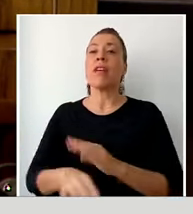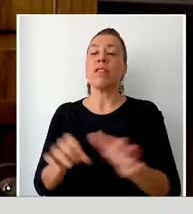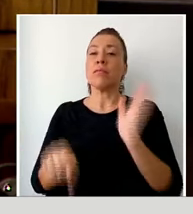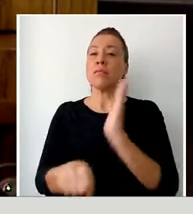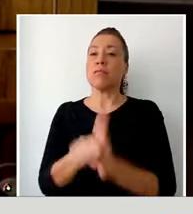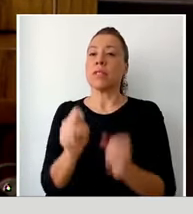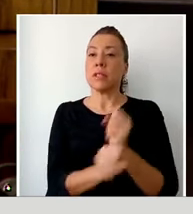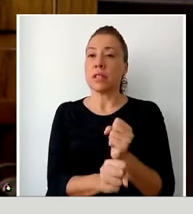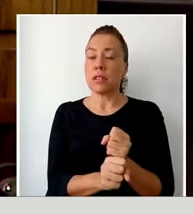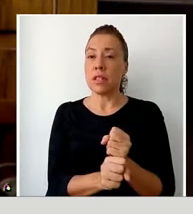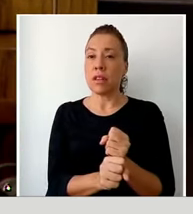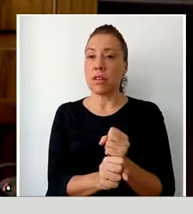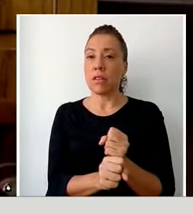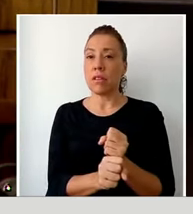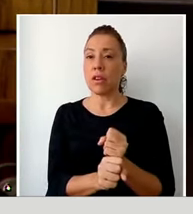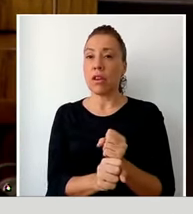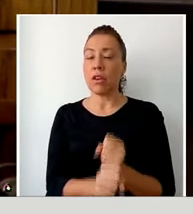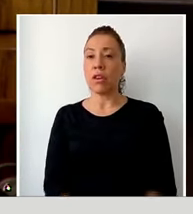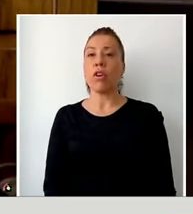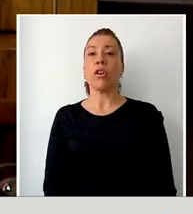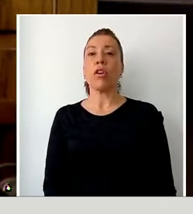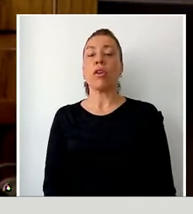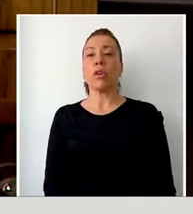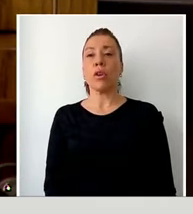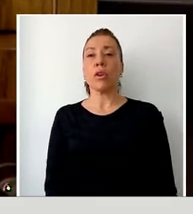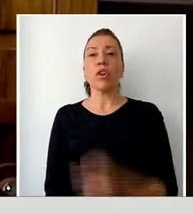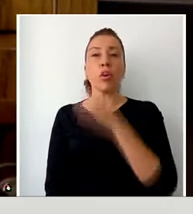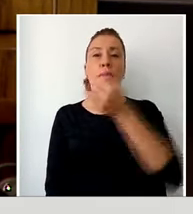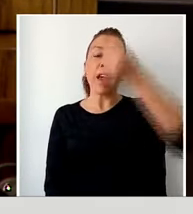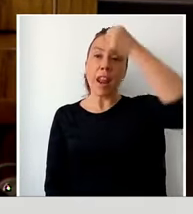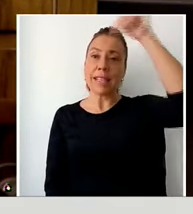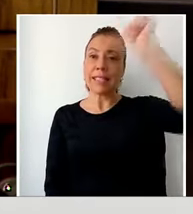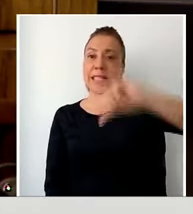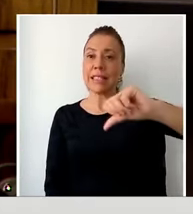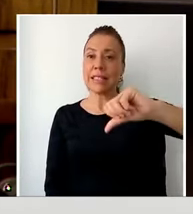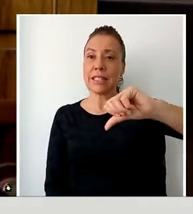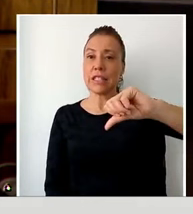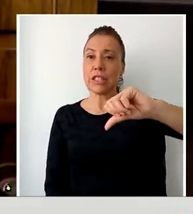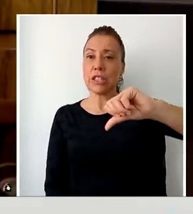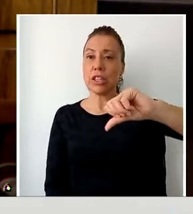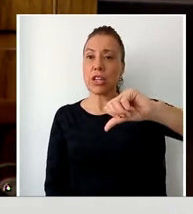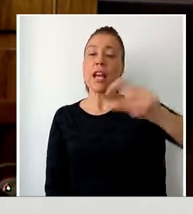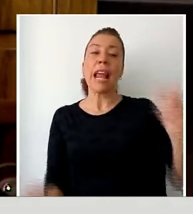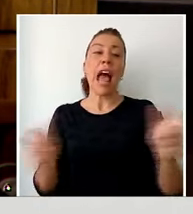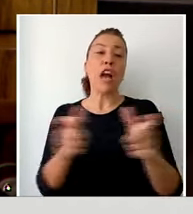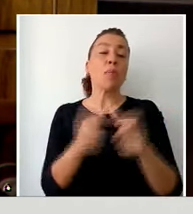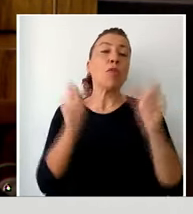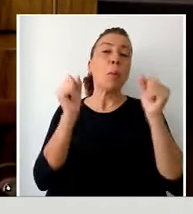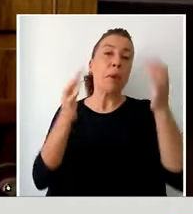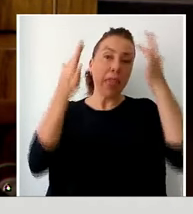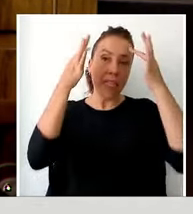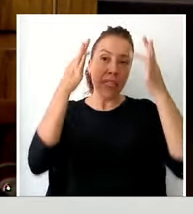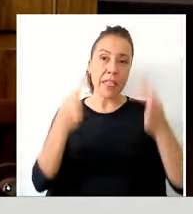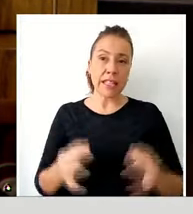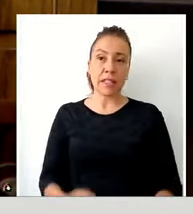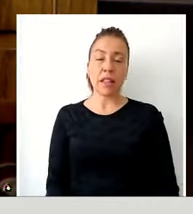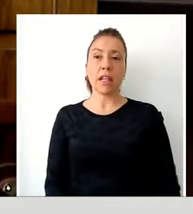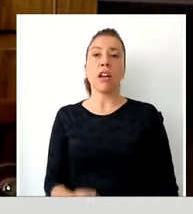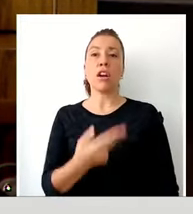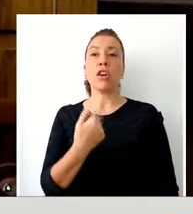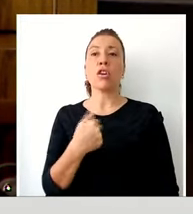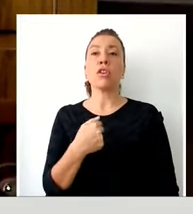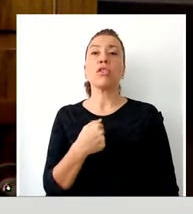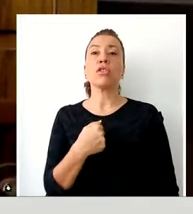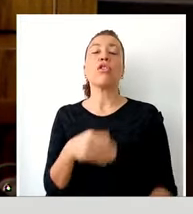según corresponda por las sanciones que esta propia comisión pueda determinar presidente nosotros vamos a votar a favor